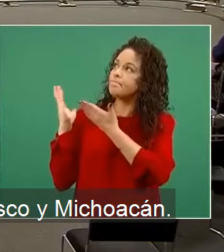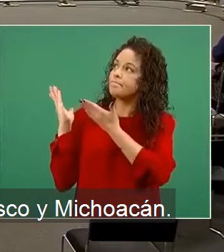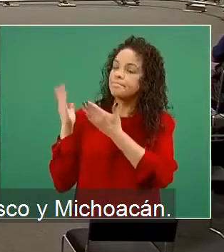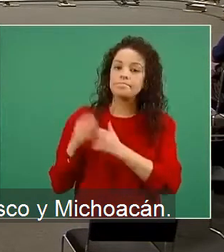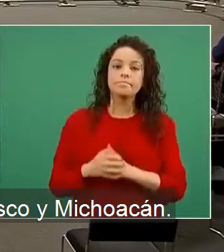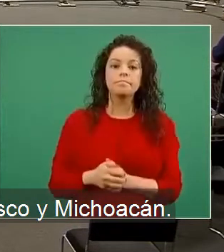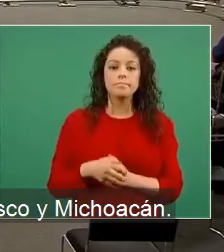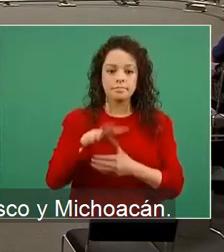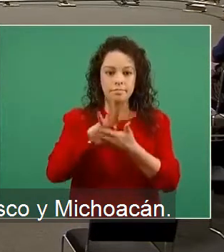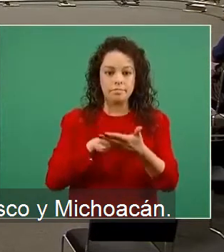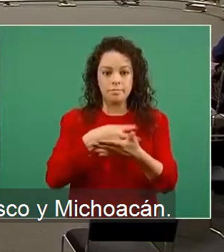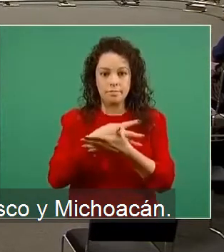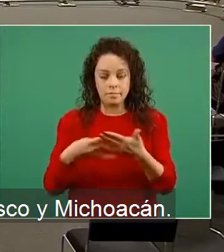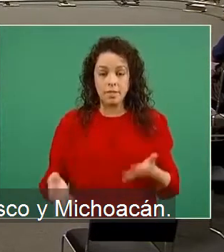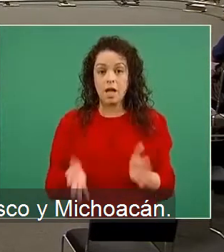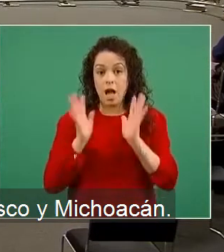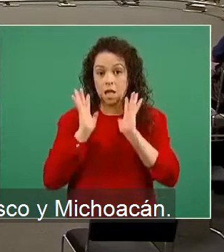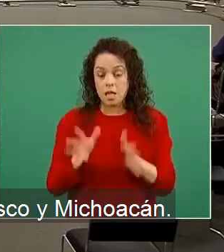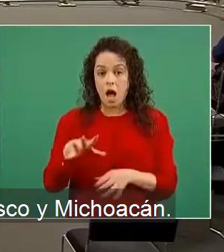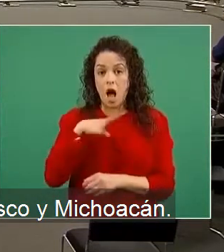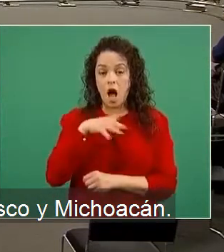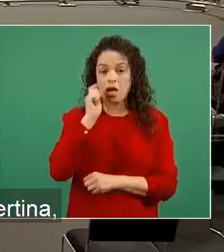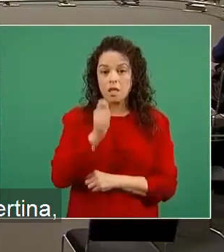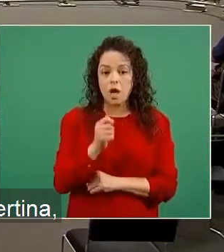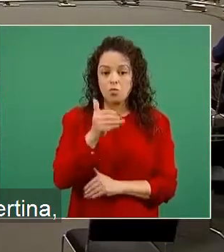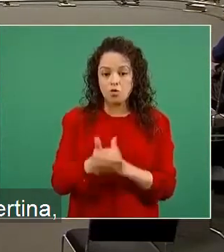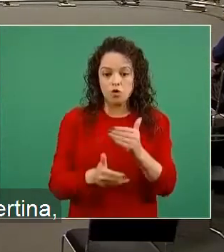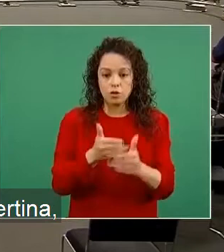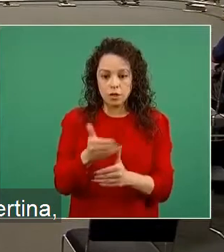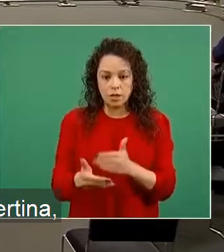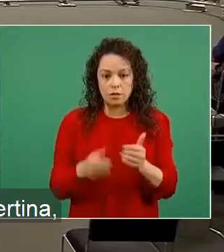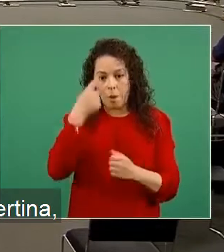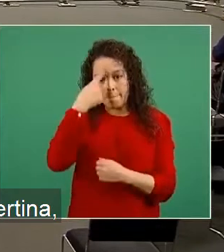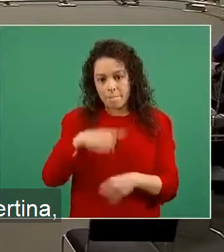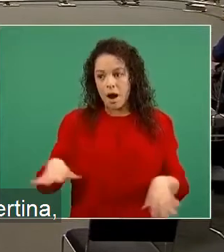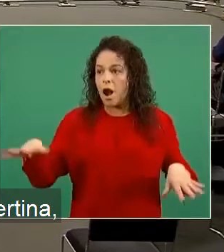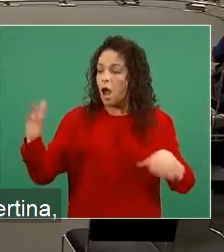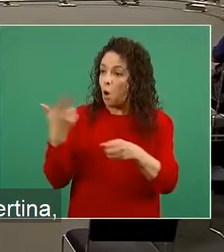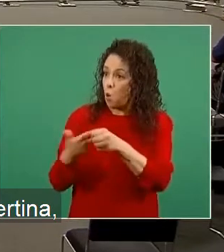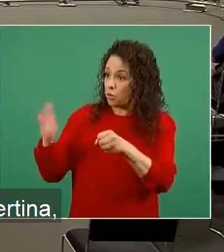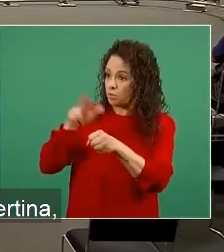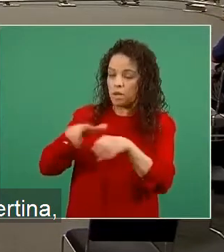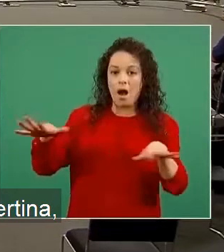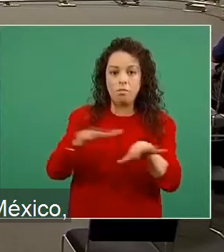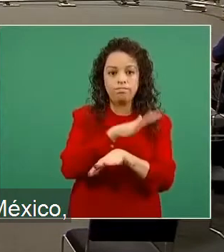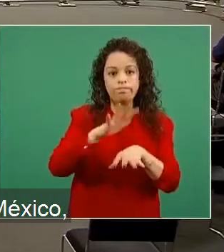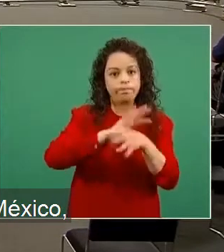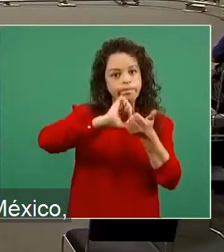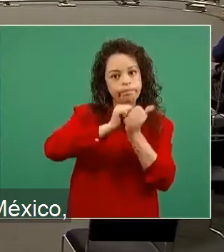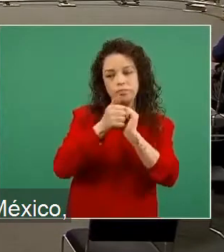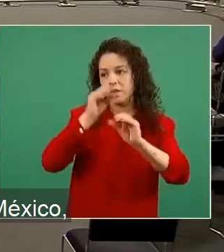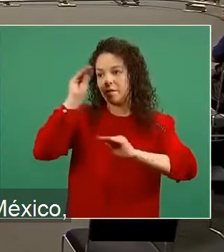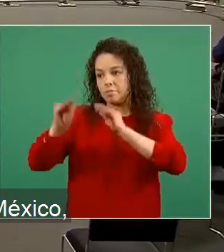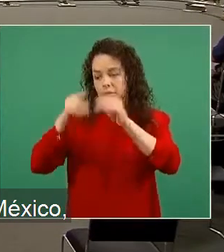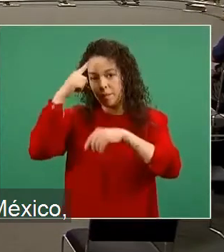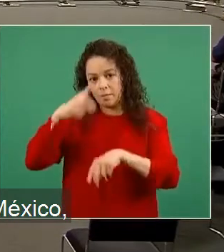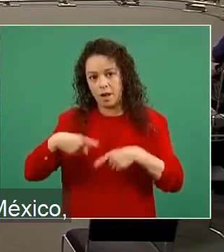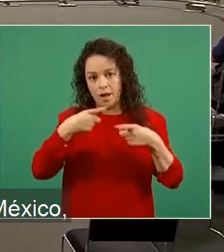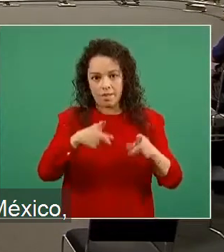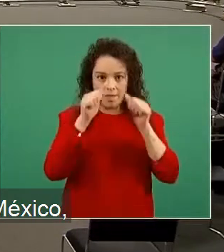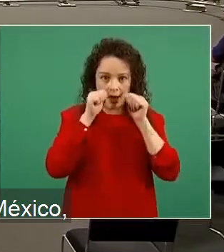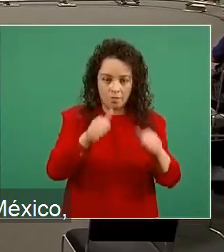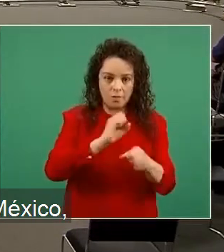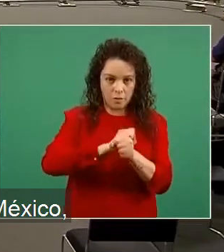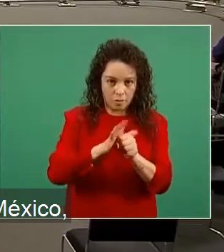nuevo león jalisco y michoacán durante su participación en la conferencia vespertina informe diario sobre coronavirus